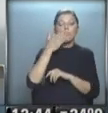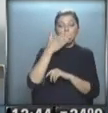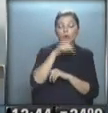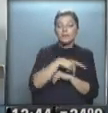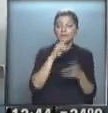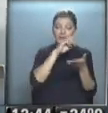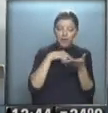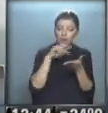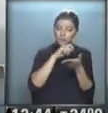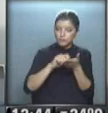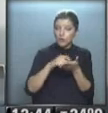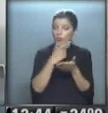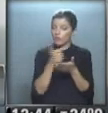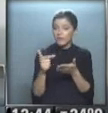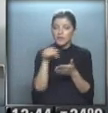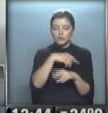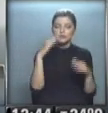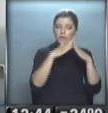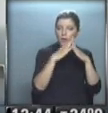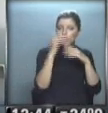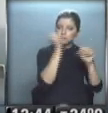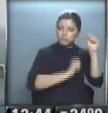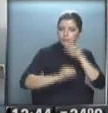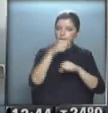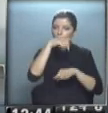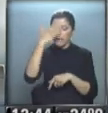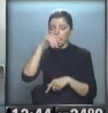dos hijos adelante. ¿Quién es nuestro personaje de hoy?